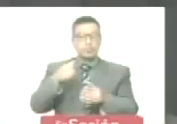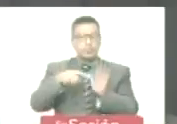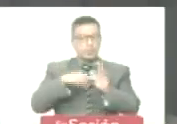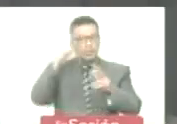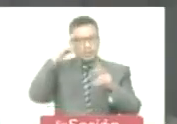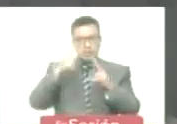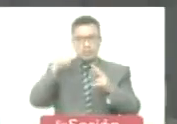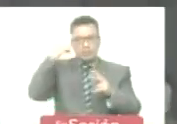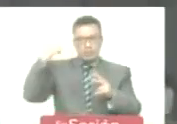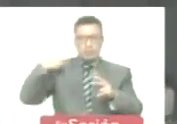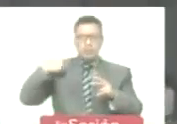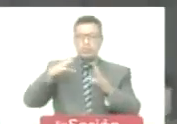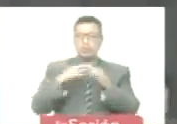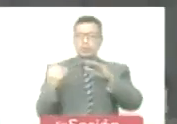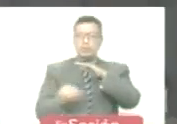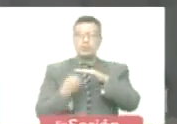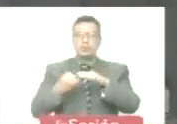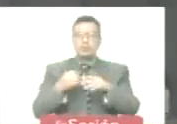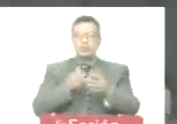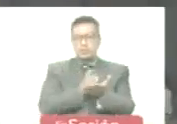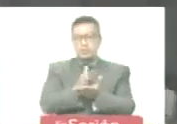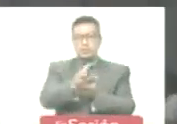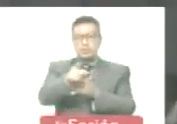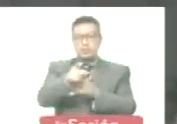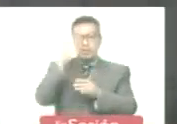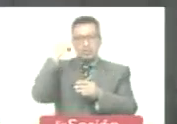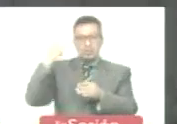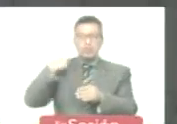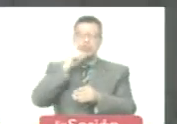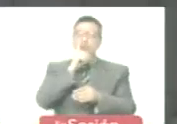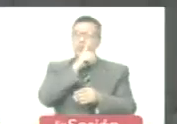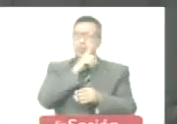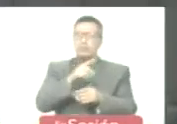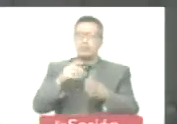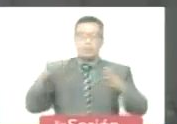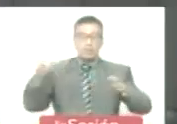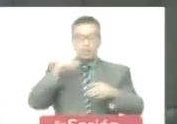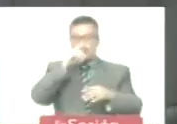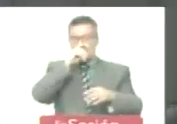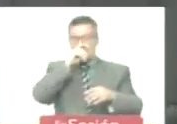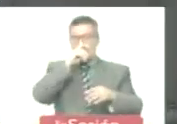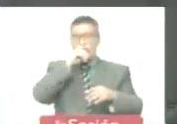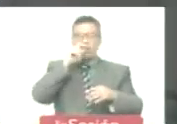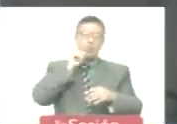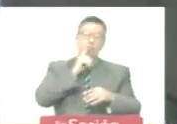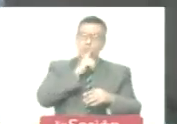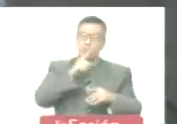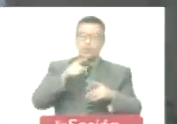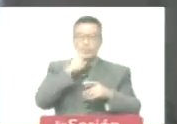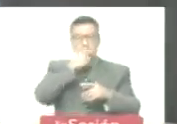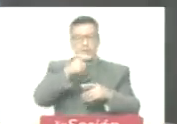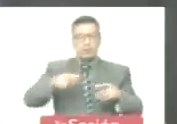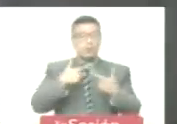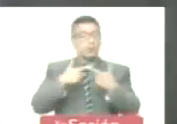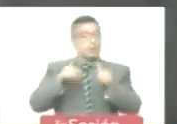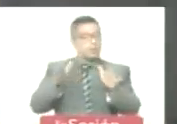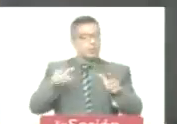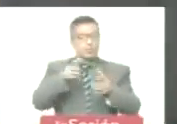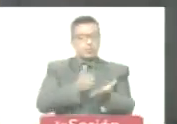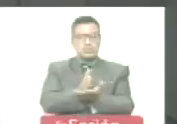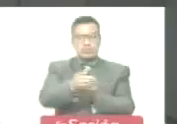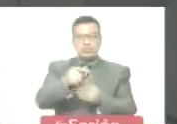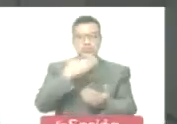honre y en todas las instituciones se siga honrando el nombre de ese gran hombre, que gracias a él este pueblo tiene independencia y seguirá